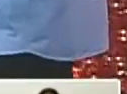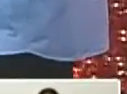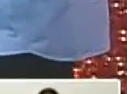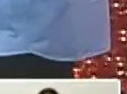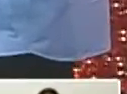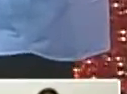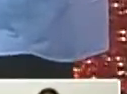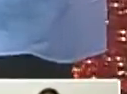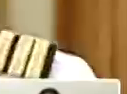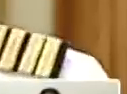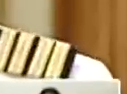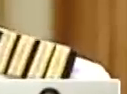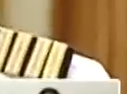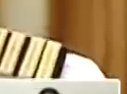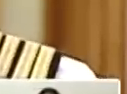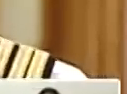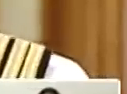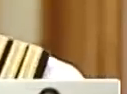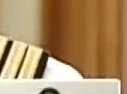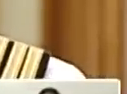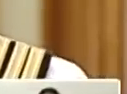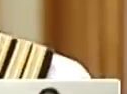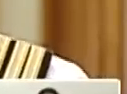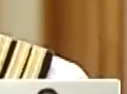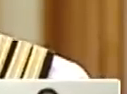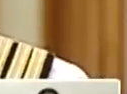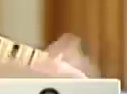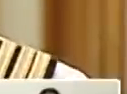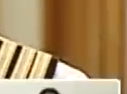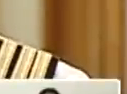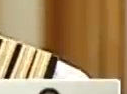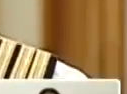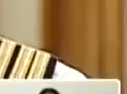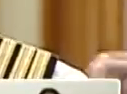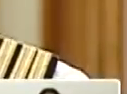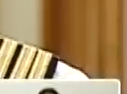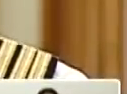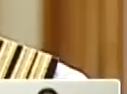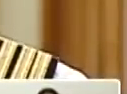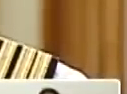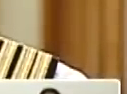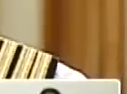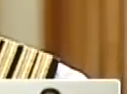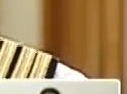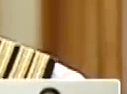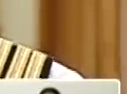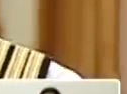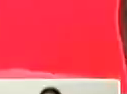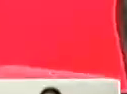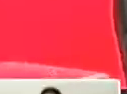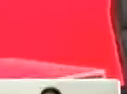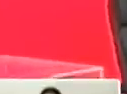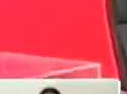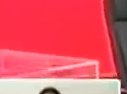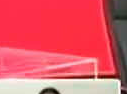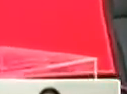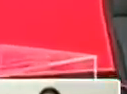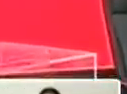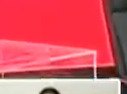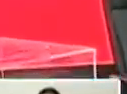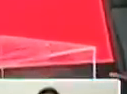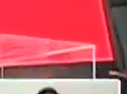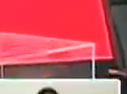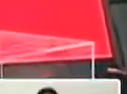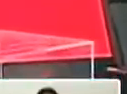Entonces, todos esos son datos. Son anécdotas. Que hay que recoger, es lo que yo digo, capitán. Alfred Nazaré, es tu tarea, es